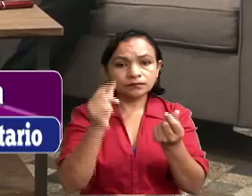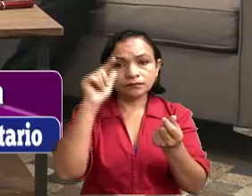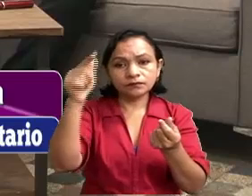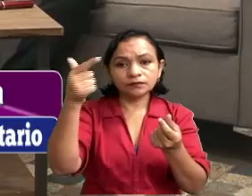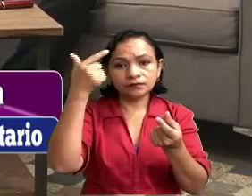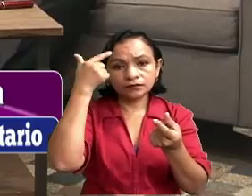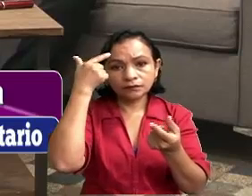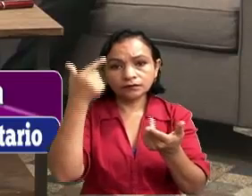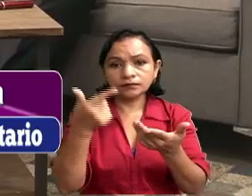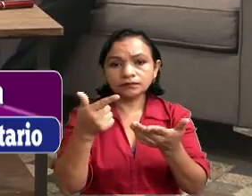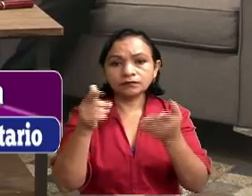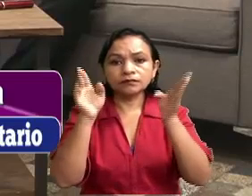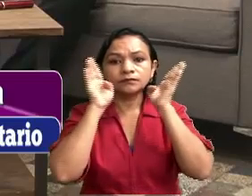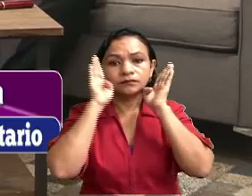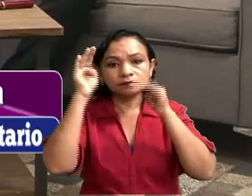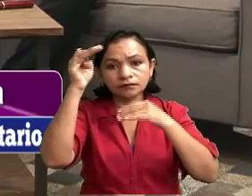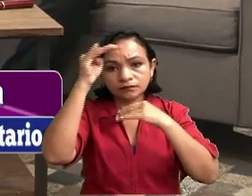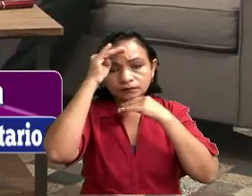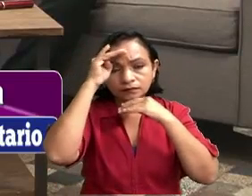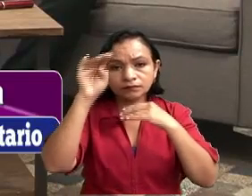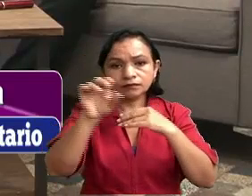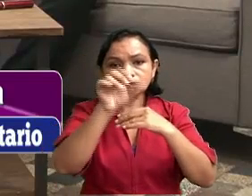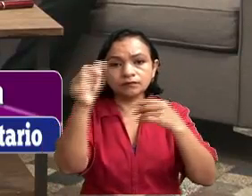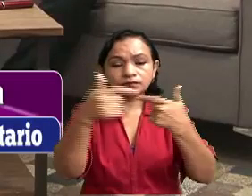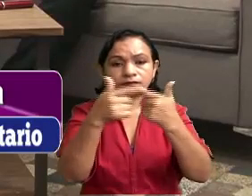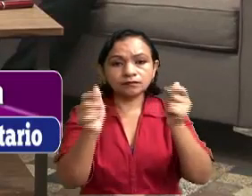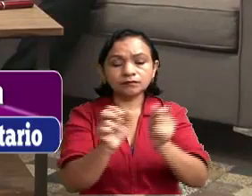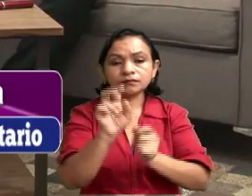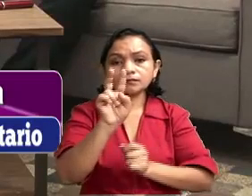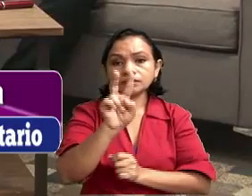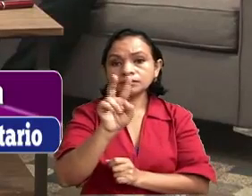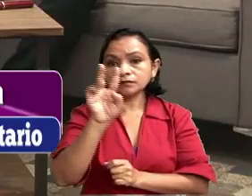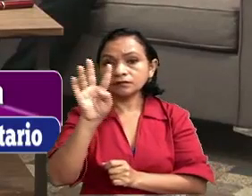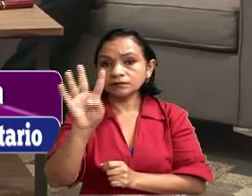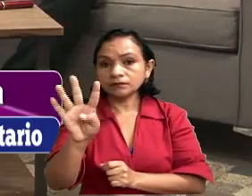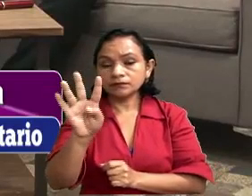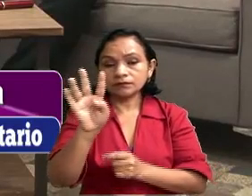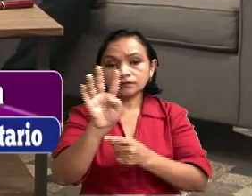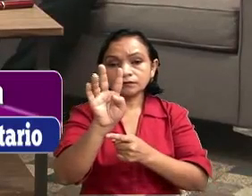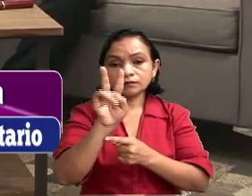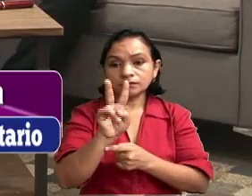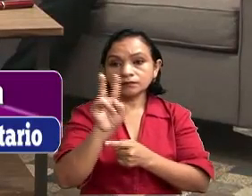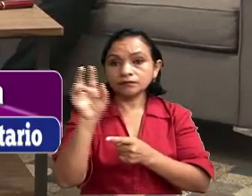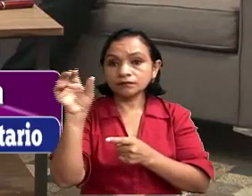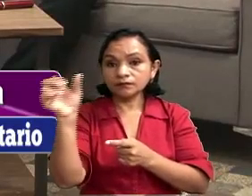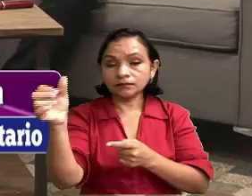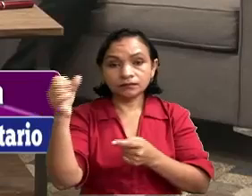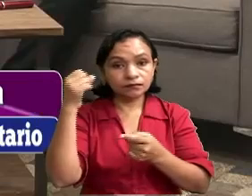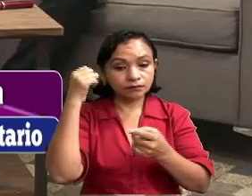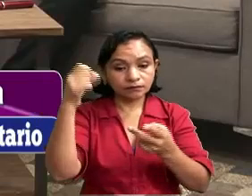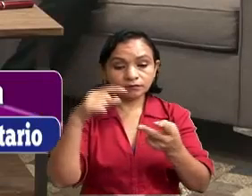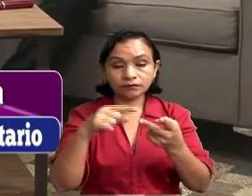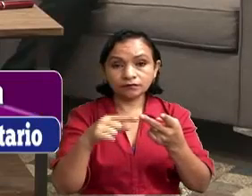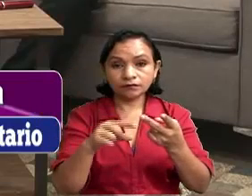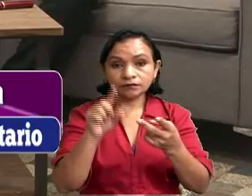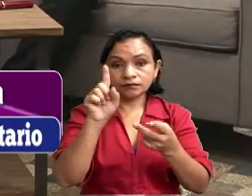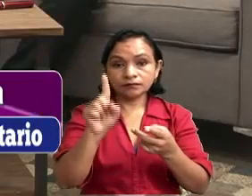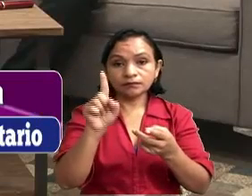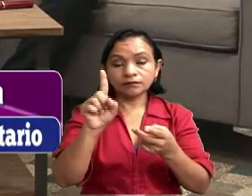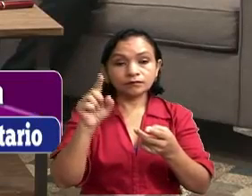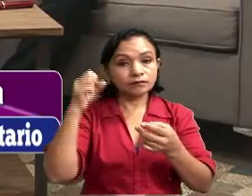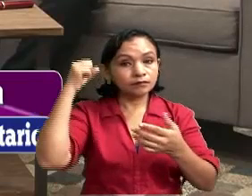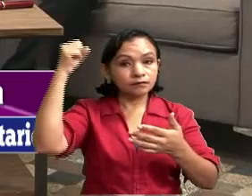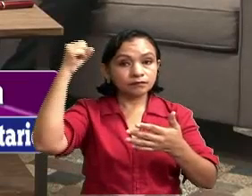gobierno, el sector privado y otros sectores más. Por ejemplo, del 24 al 26 de junio hasta el 1 de